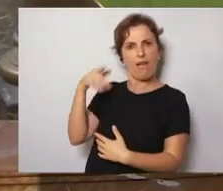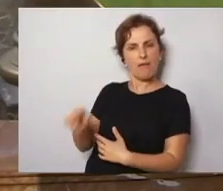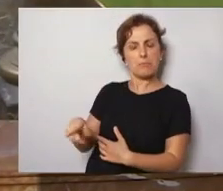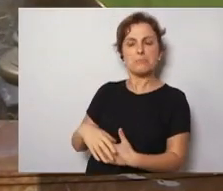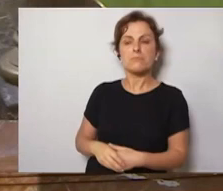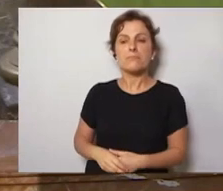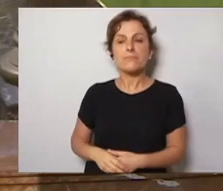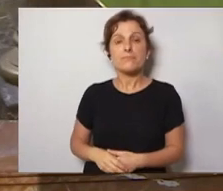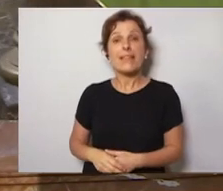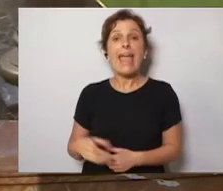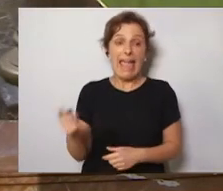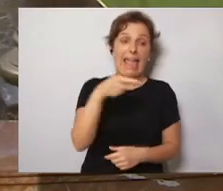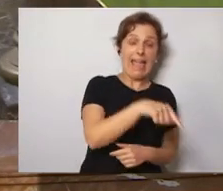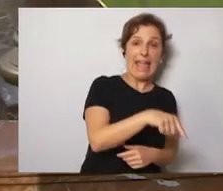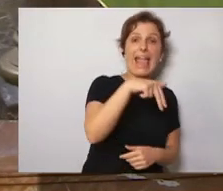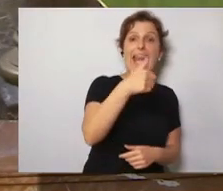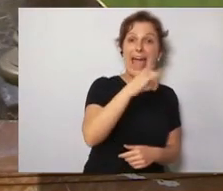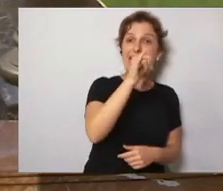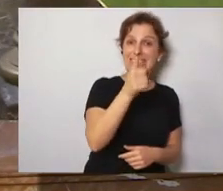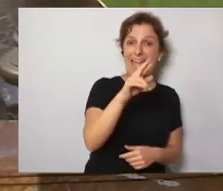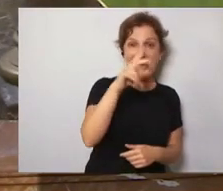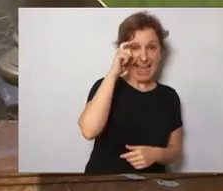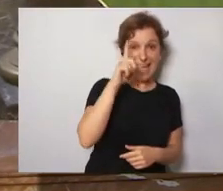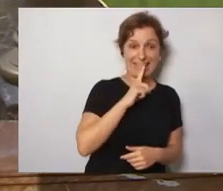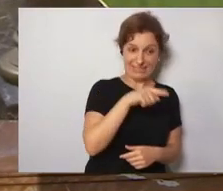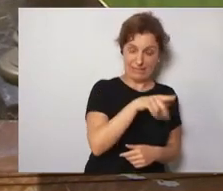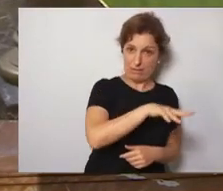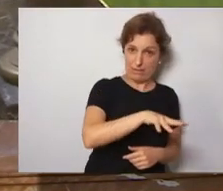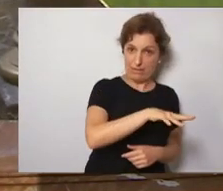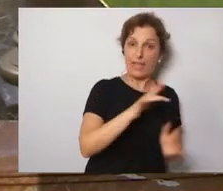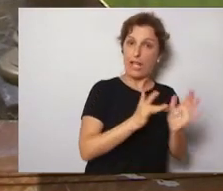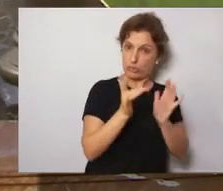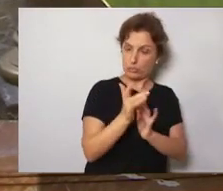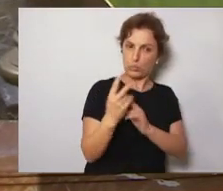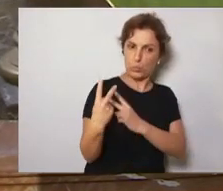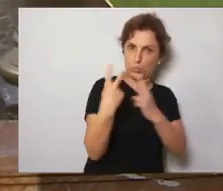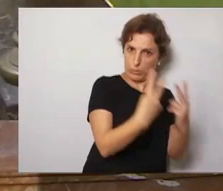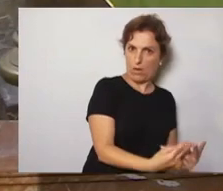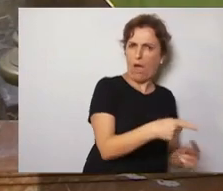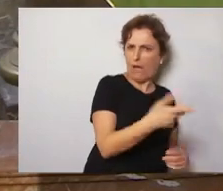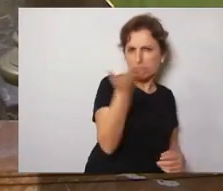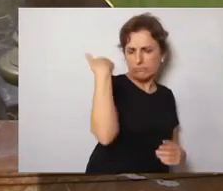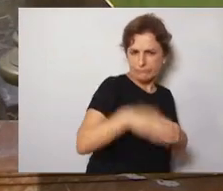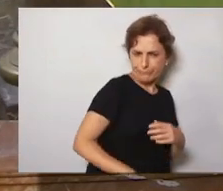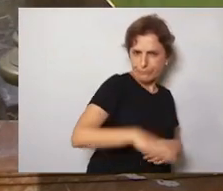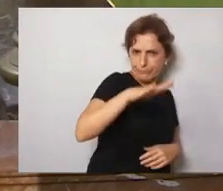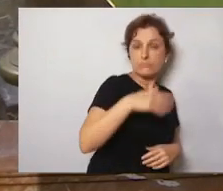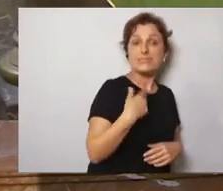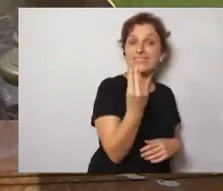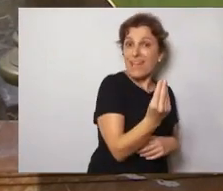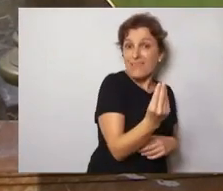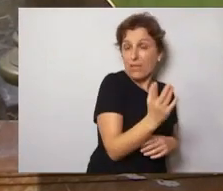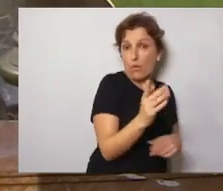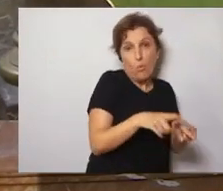jesús fue a nazaret donde se había criado el sábado entró como de costumbre en la sinagoga y se levantó